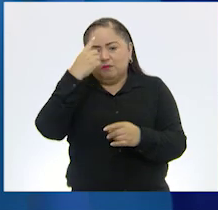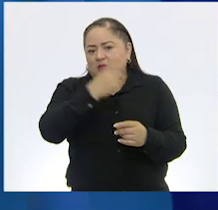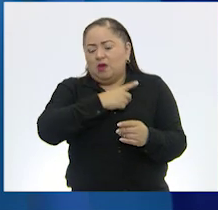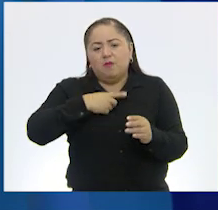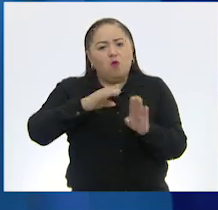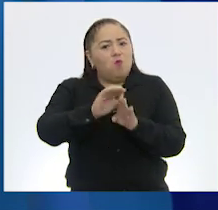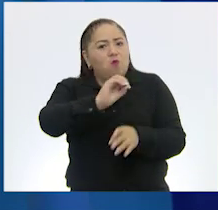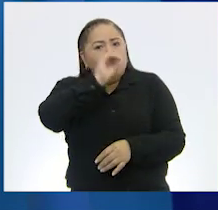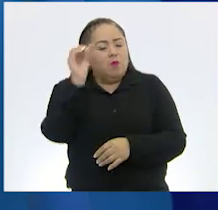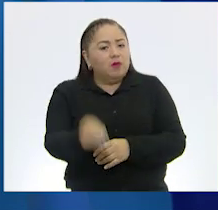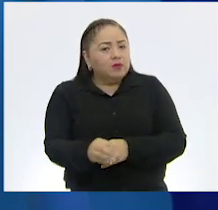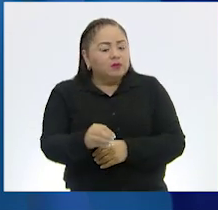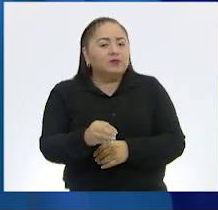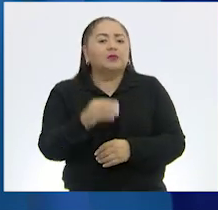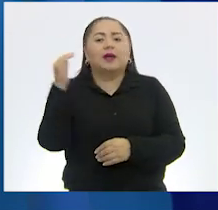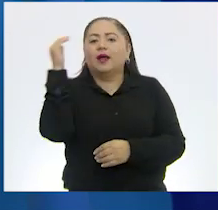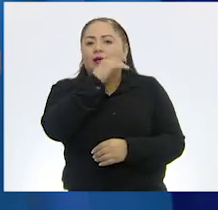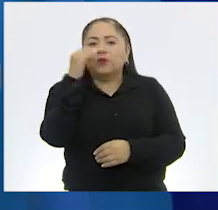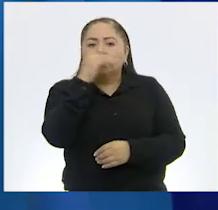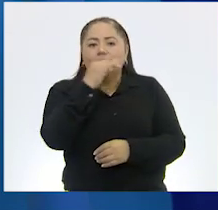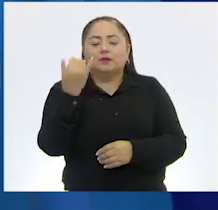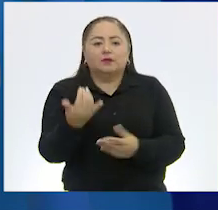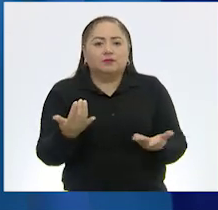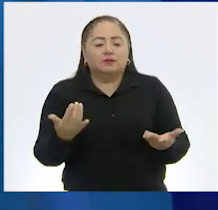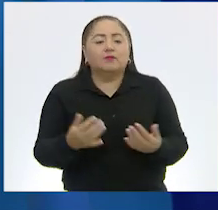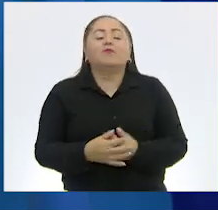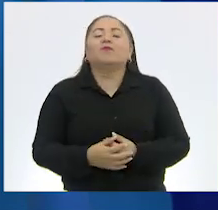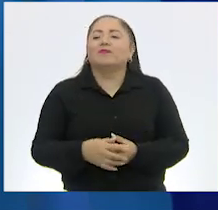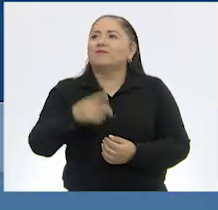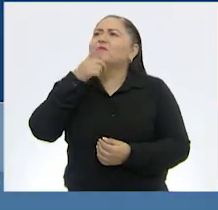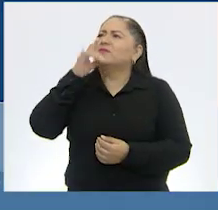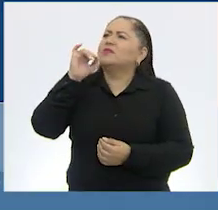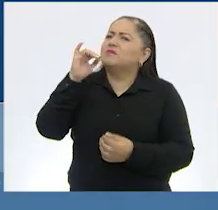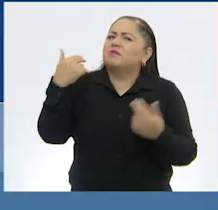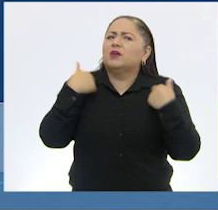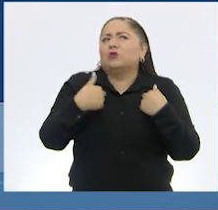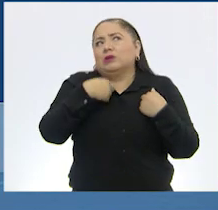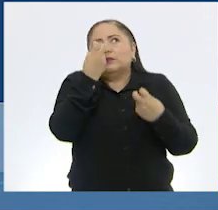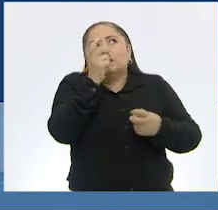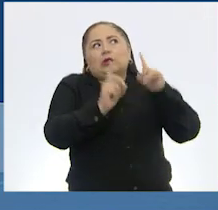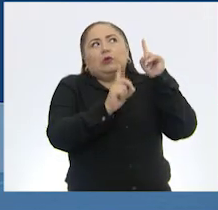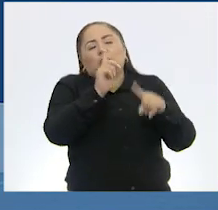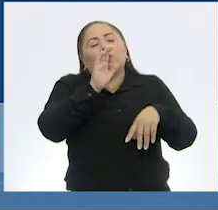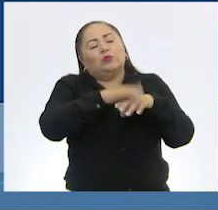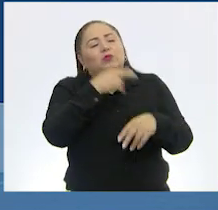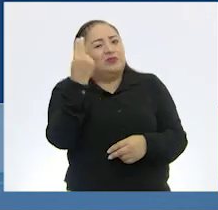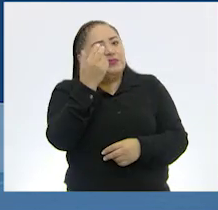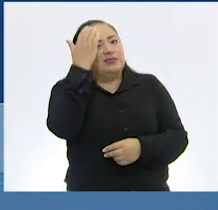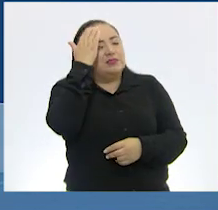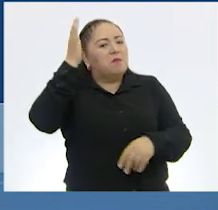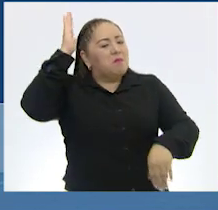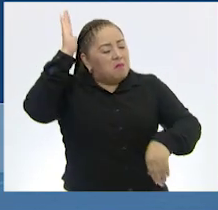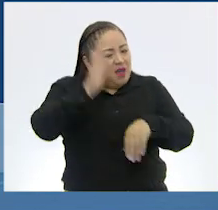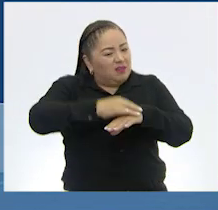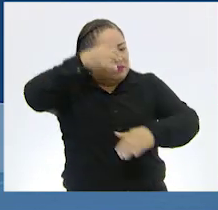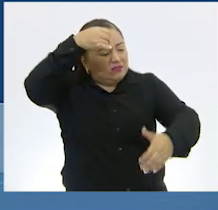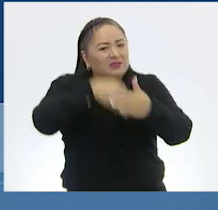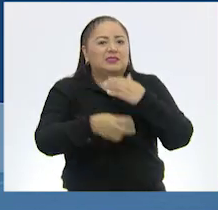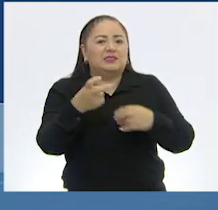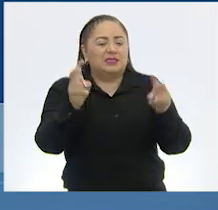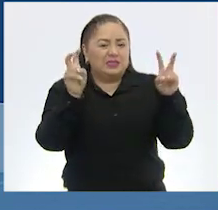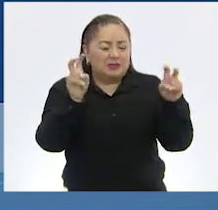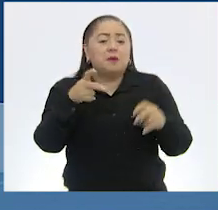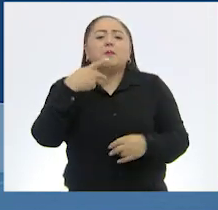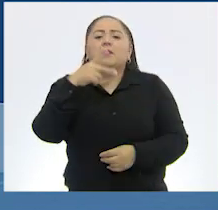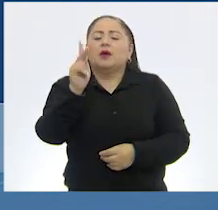ser obligatoria, gratuita y laica. Sí, maestra, tengo esa duda y me gustaría conocer más sobre este tema,